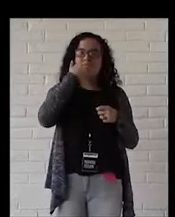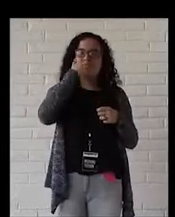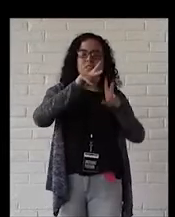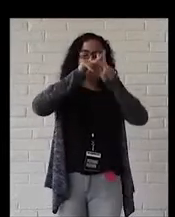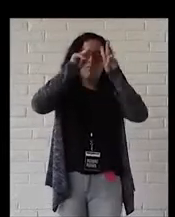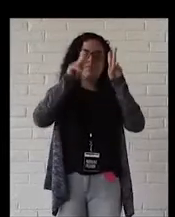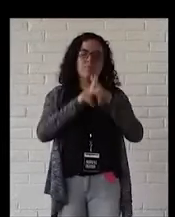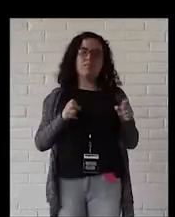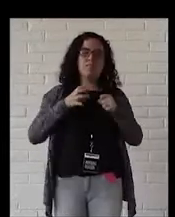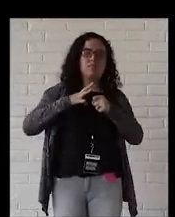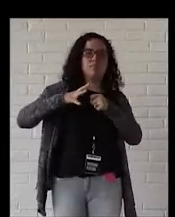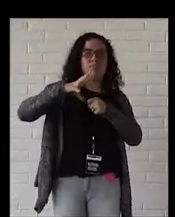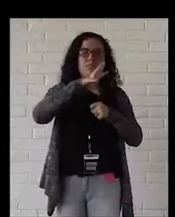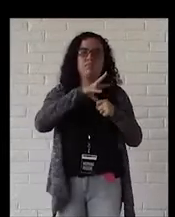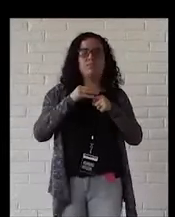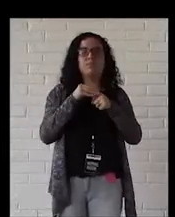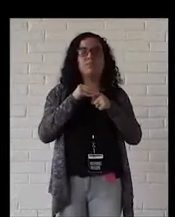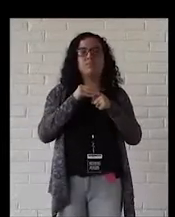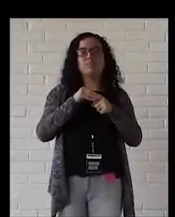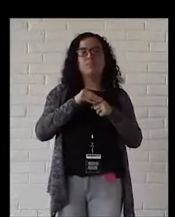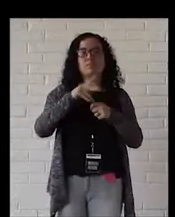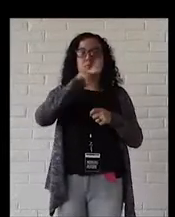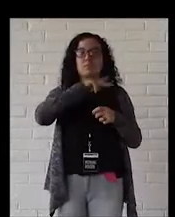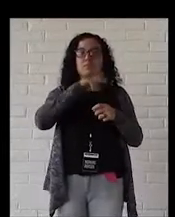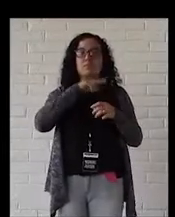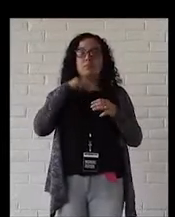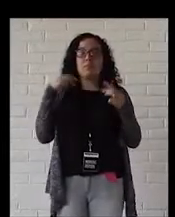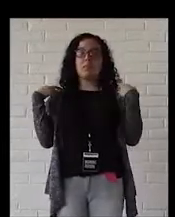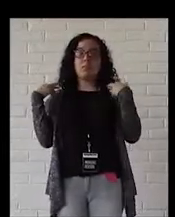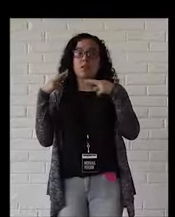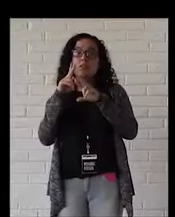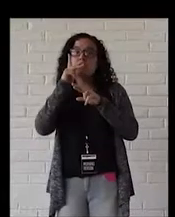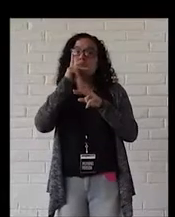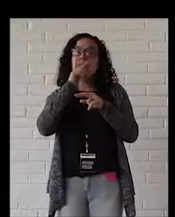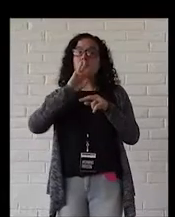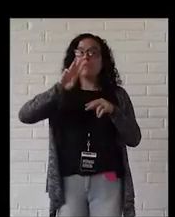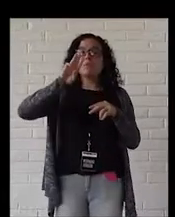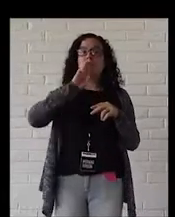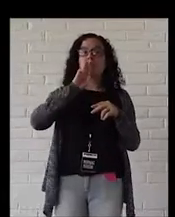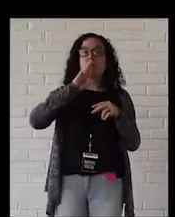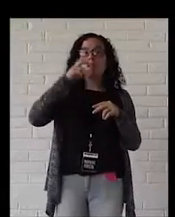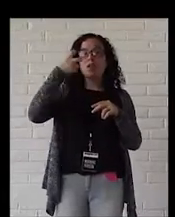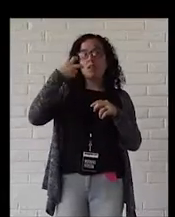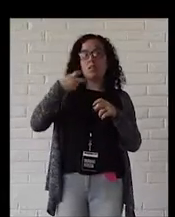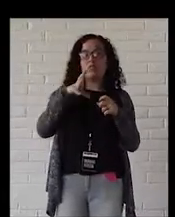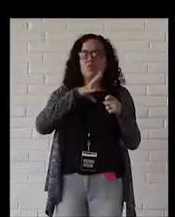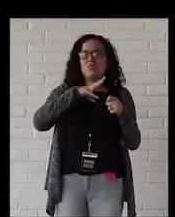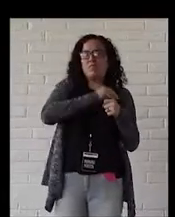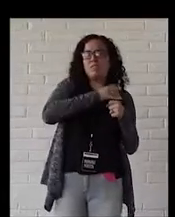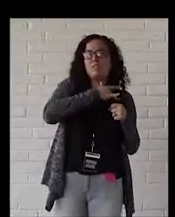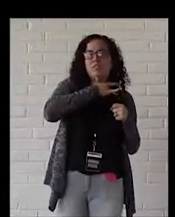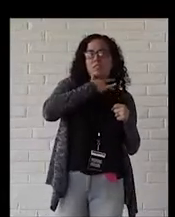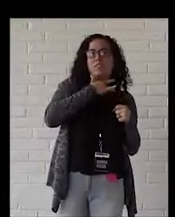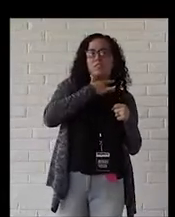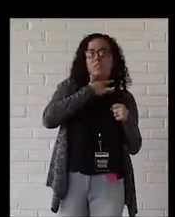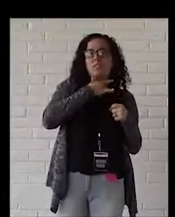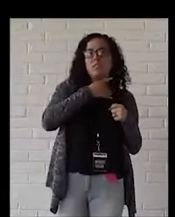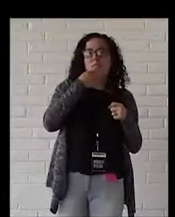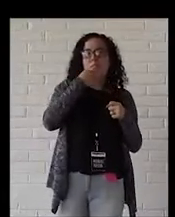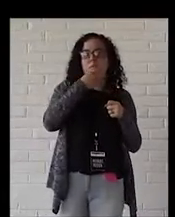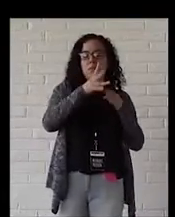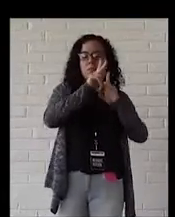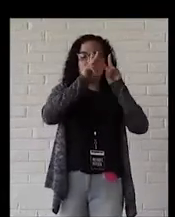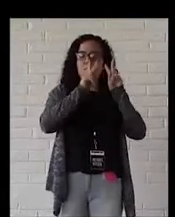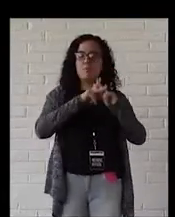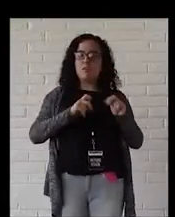mí todos mis maestros y mis papás me habían siempre dicho que toda esta plenitud, el bienestar y la paz,